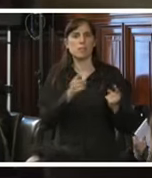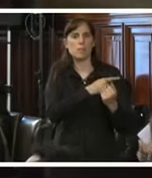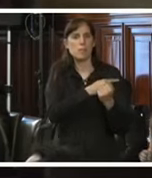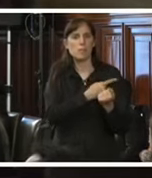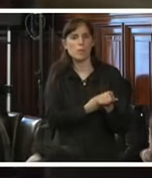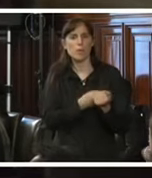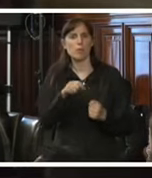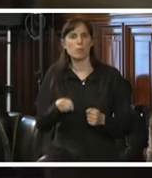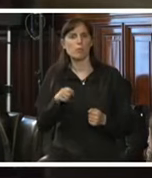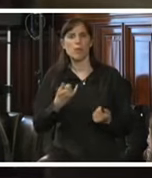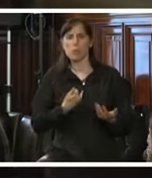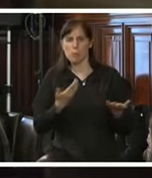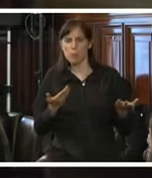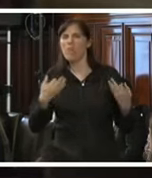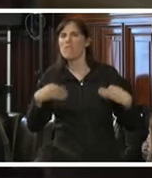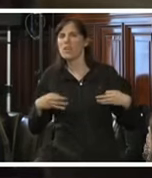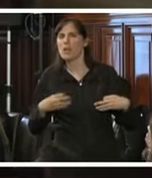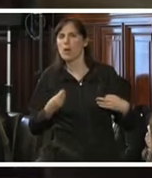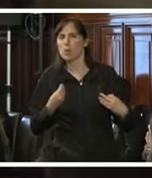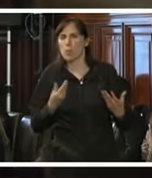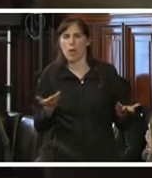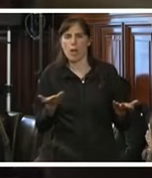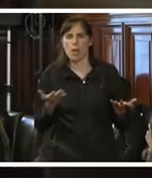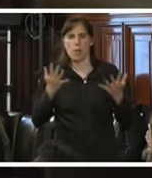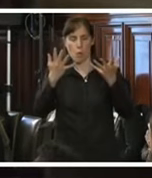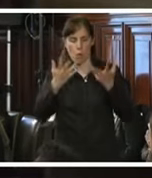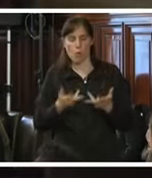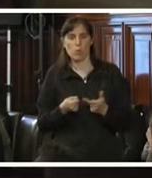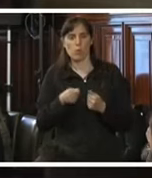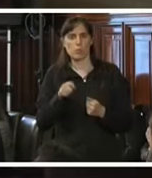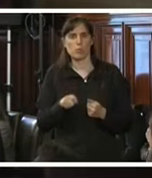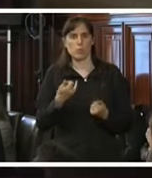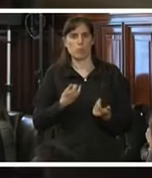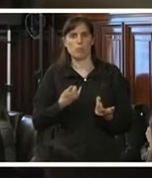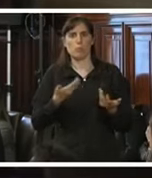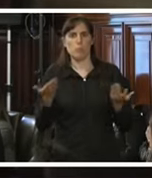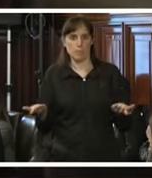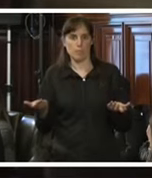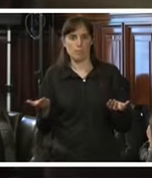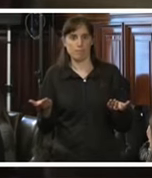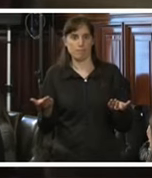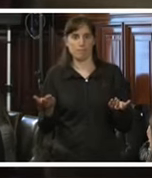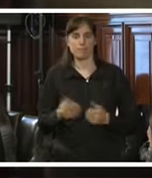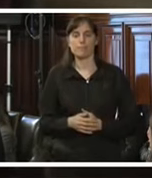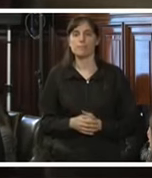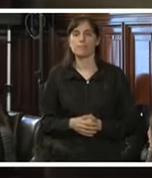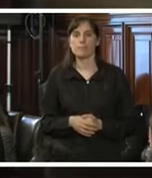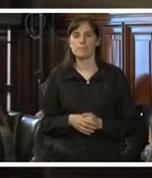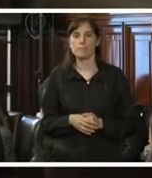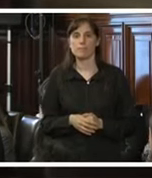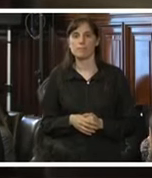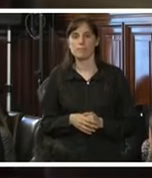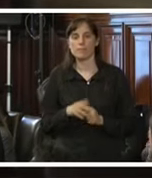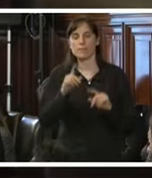construir una verdad que protegiese el orden puesto en jaque por la decisión del juez Bonzi. No es